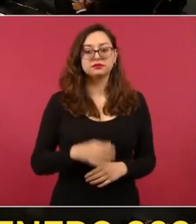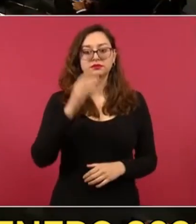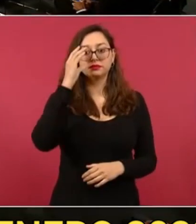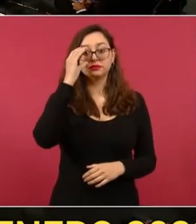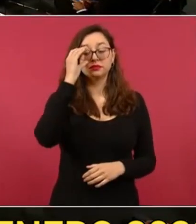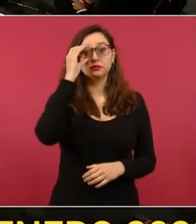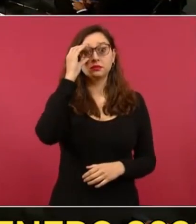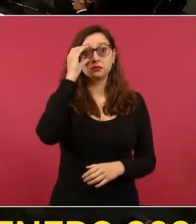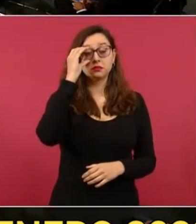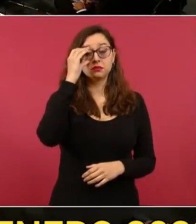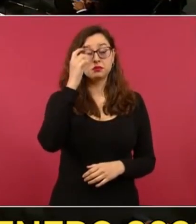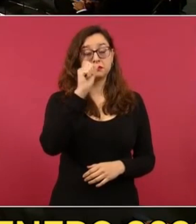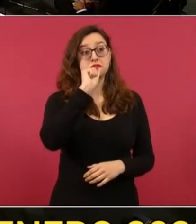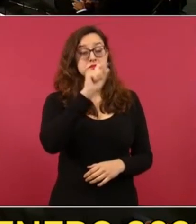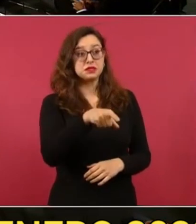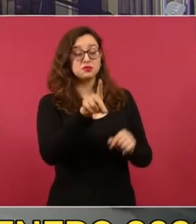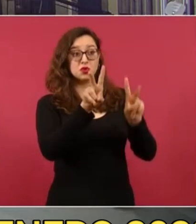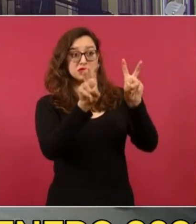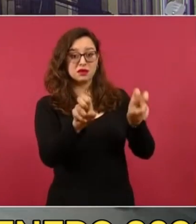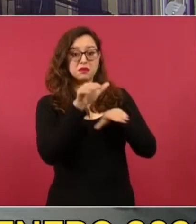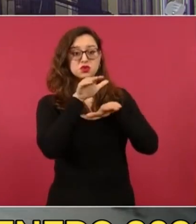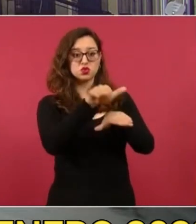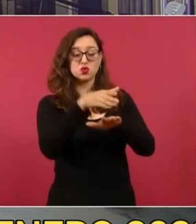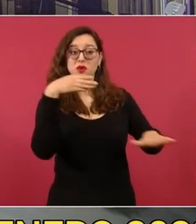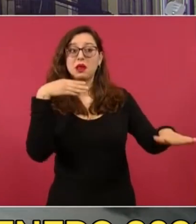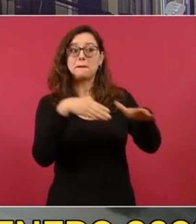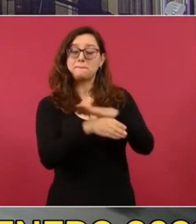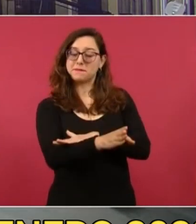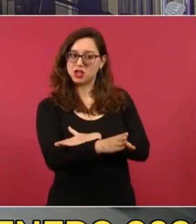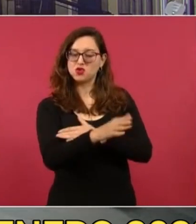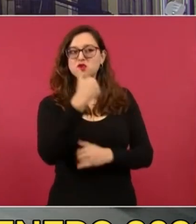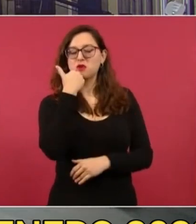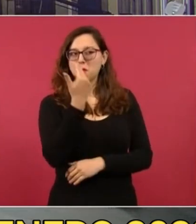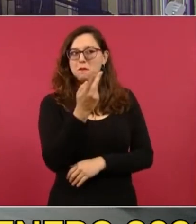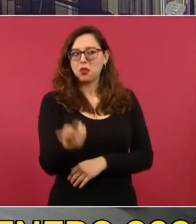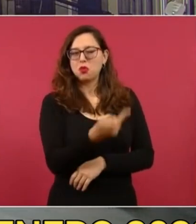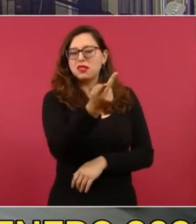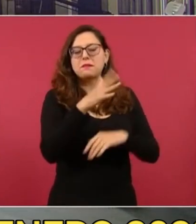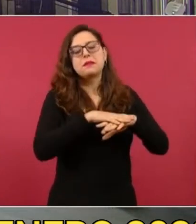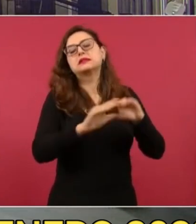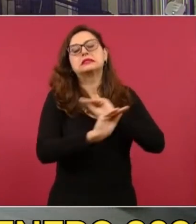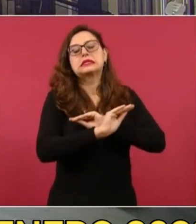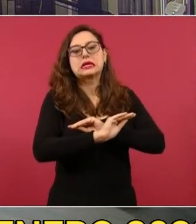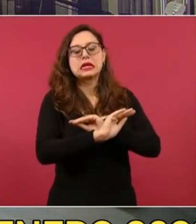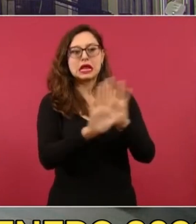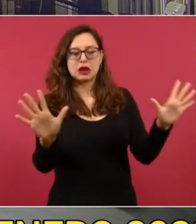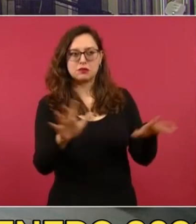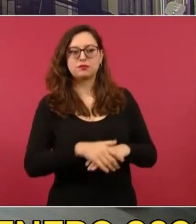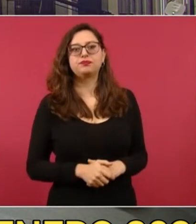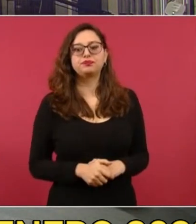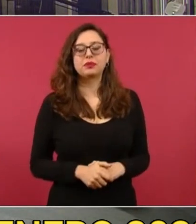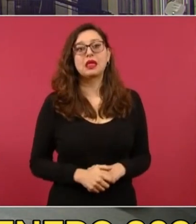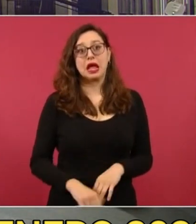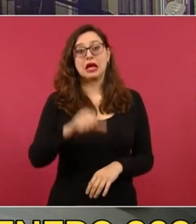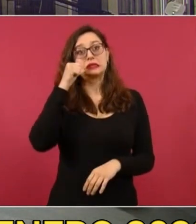metro, para que quede más claro, porque igualmente ayer en las redes sociales, en